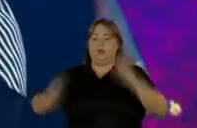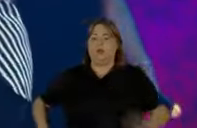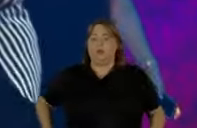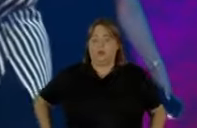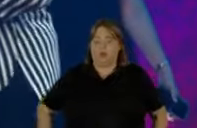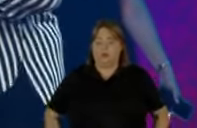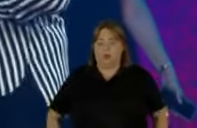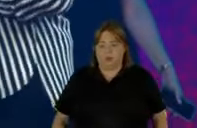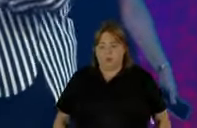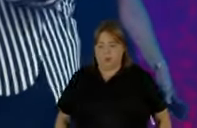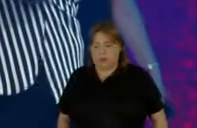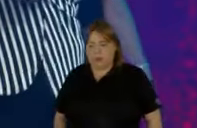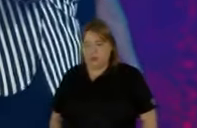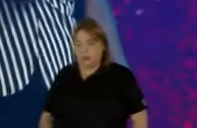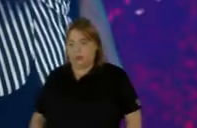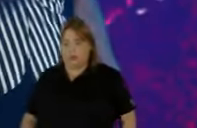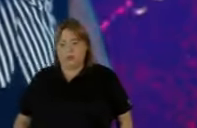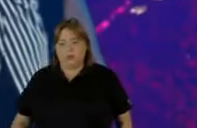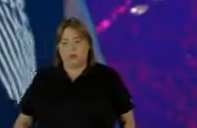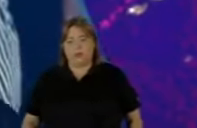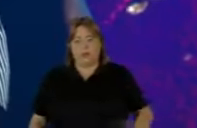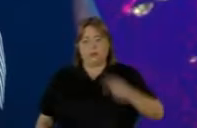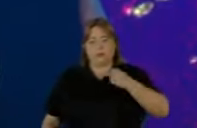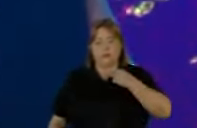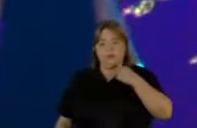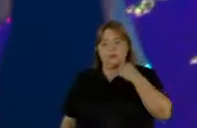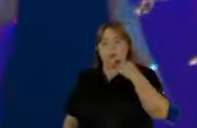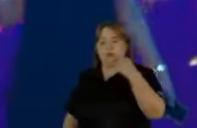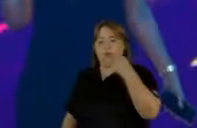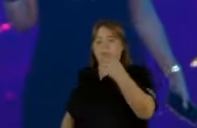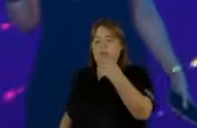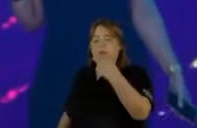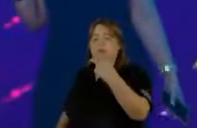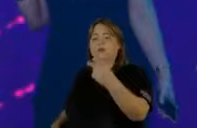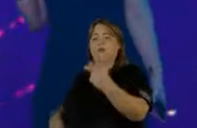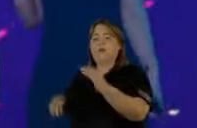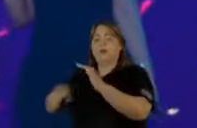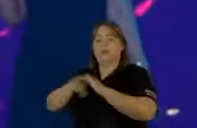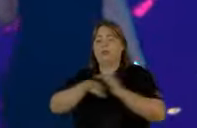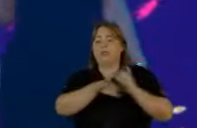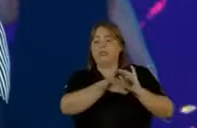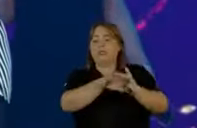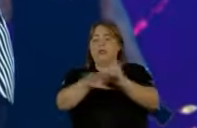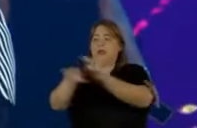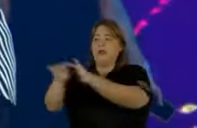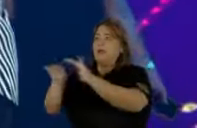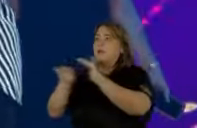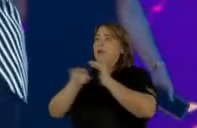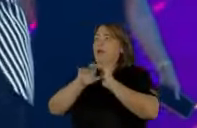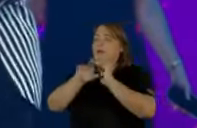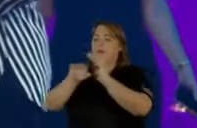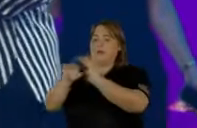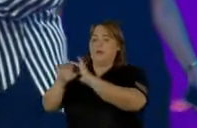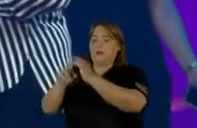Escuché su voz que me llamaba,